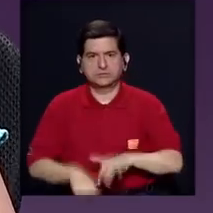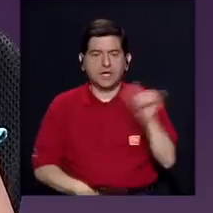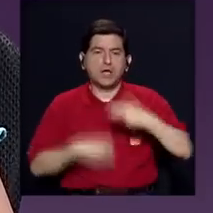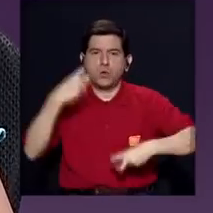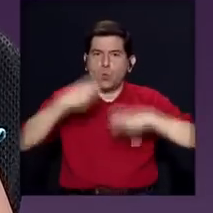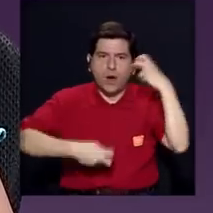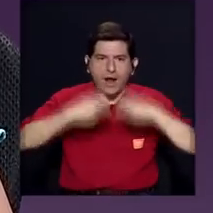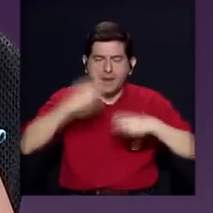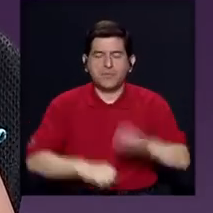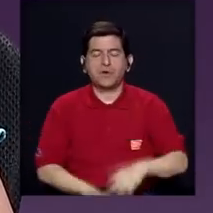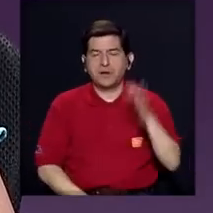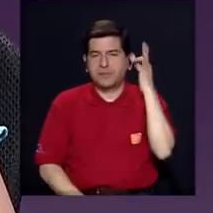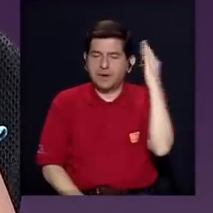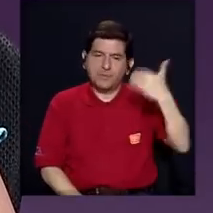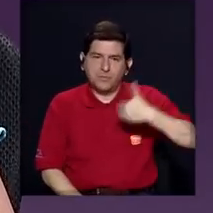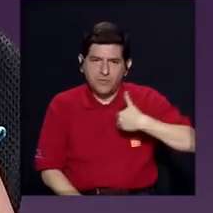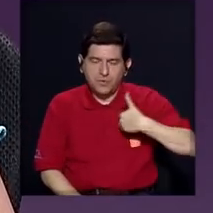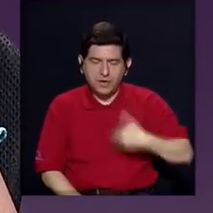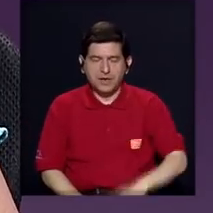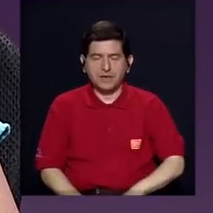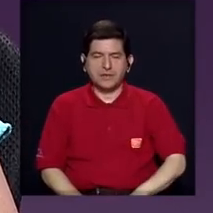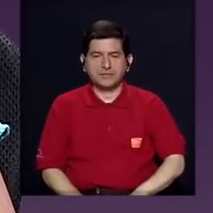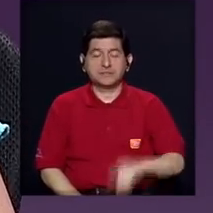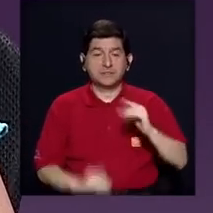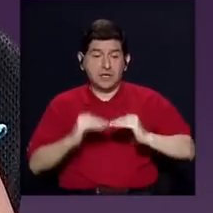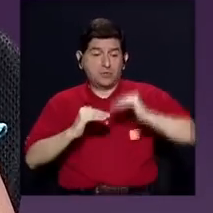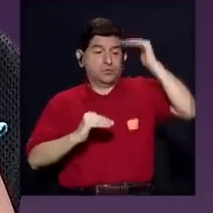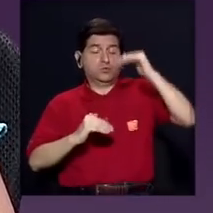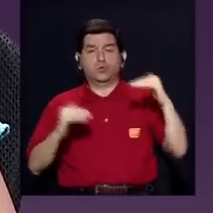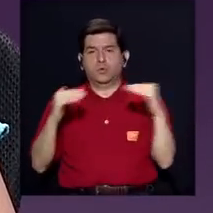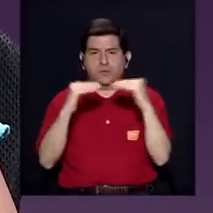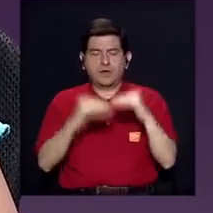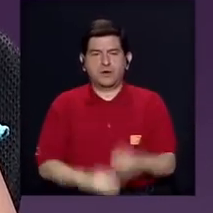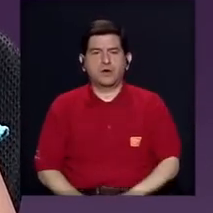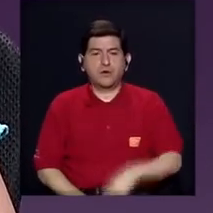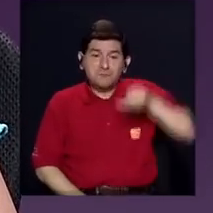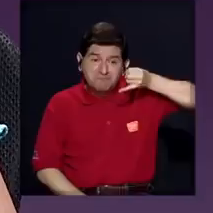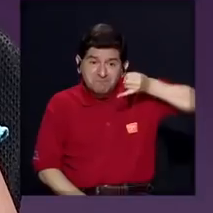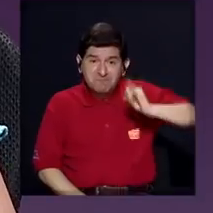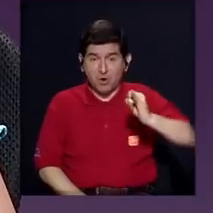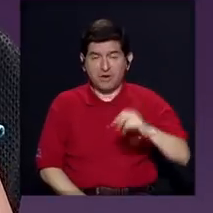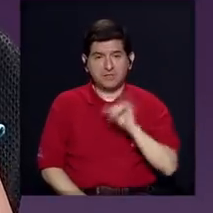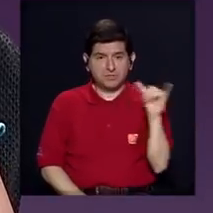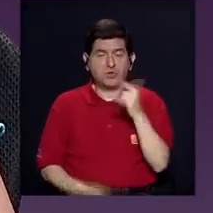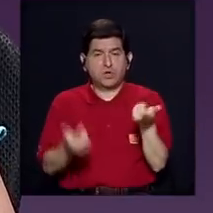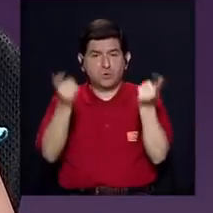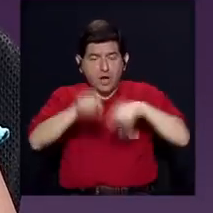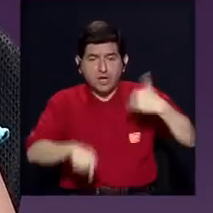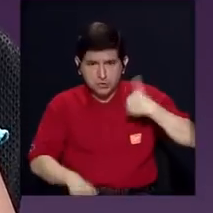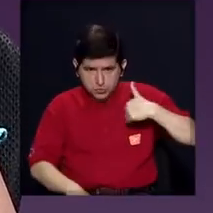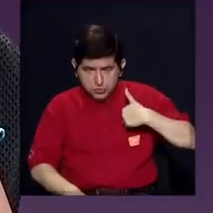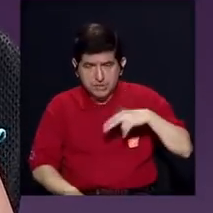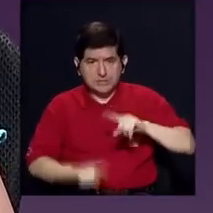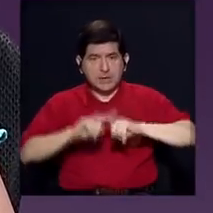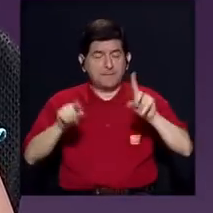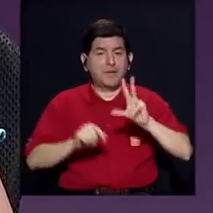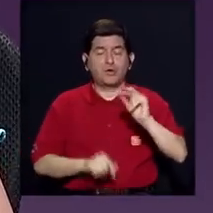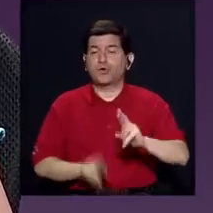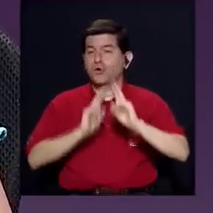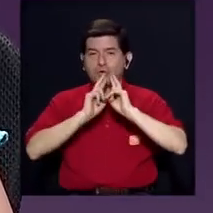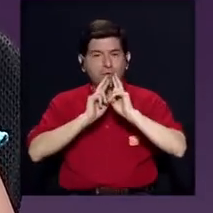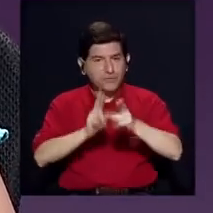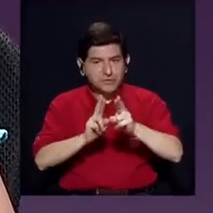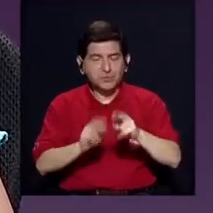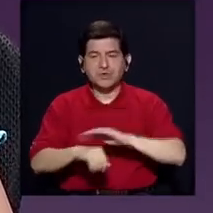problema que vivimos las mujeres en mayor grado una violación que lamentablemente también sucede a los hombres no va a dar como resultado un